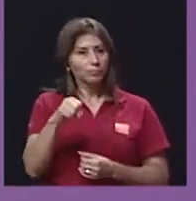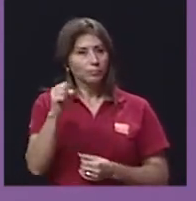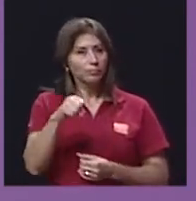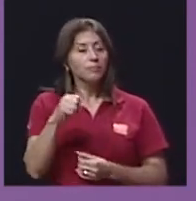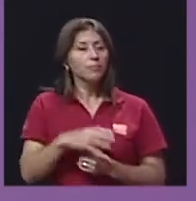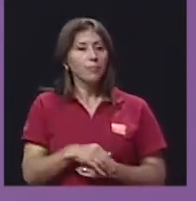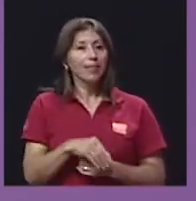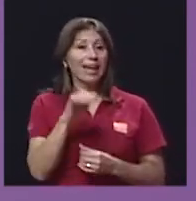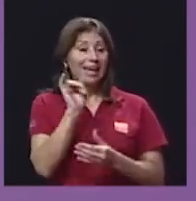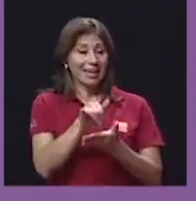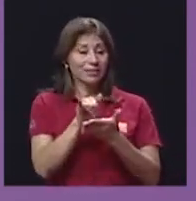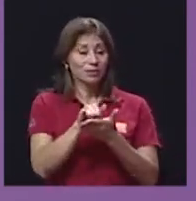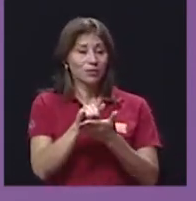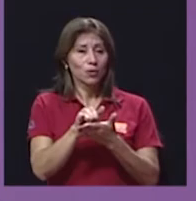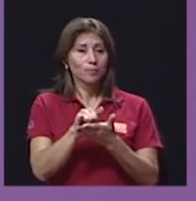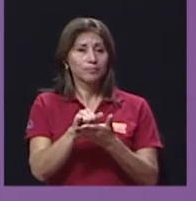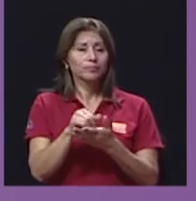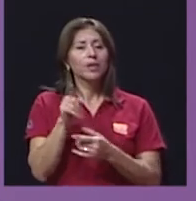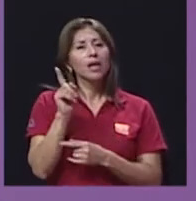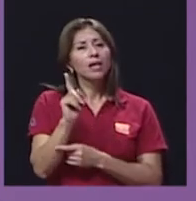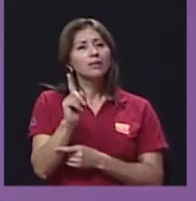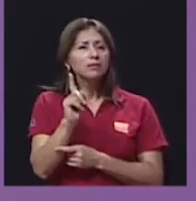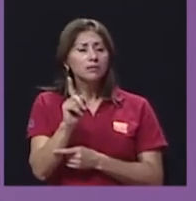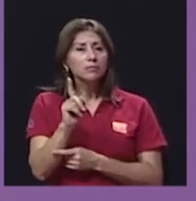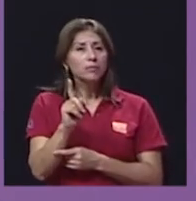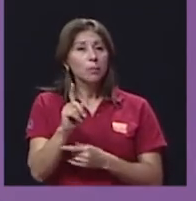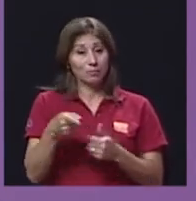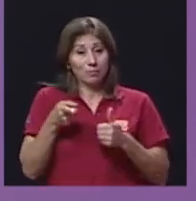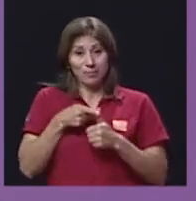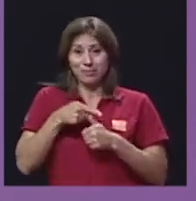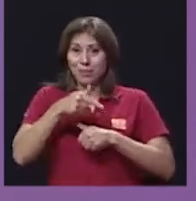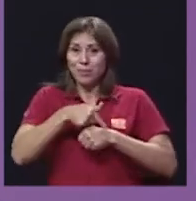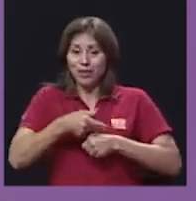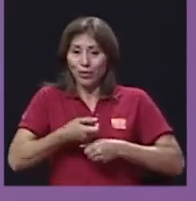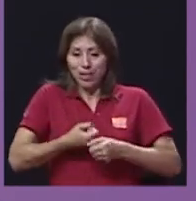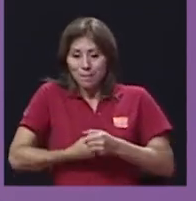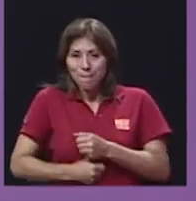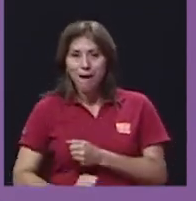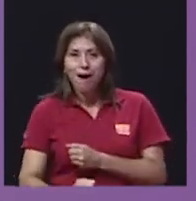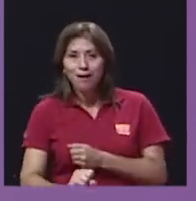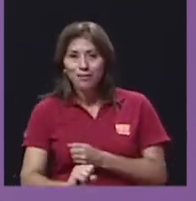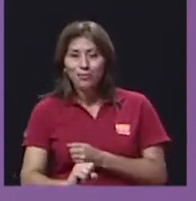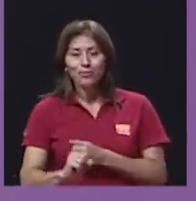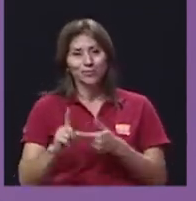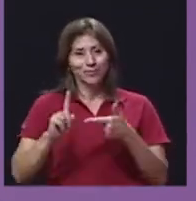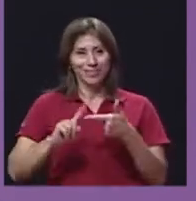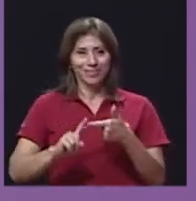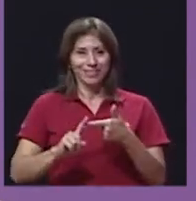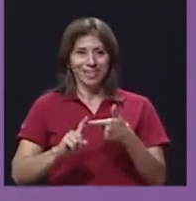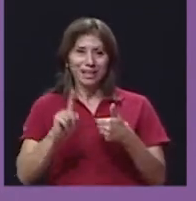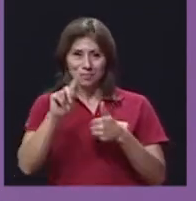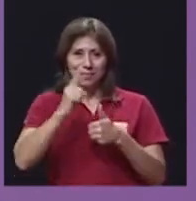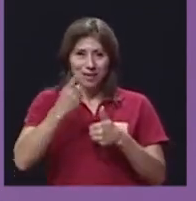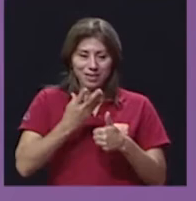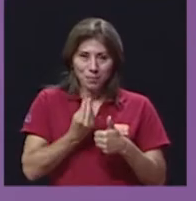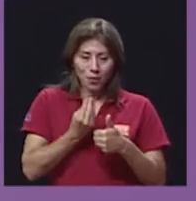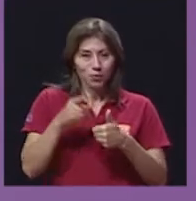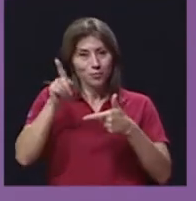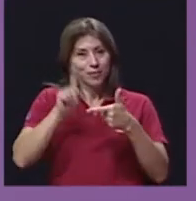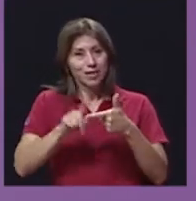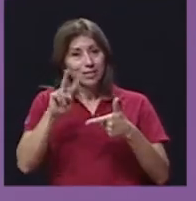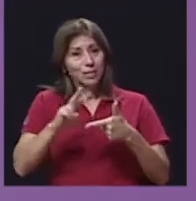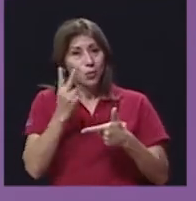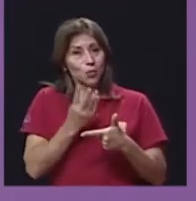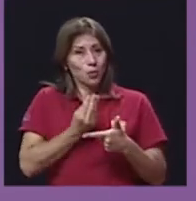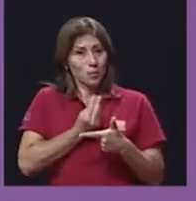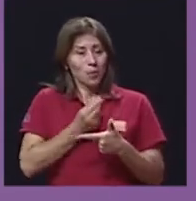esa efectivamente es uno de los yo creo que es después del parto se convierte en el segundo temor de las madres cuando trabajan fuera de la casa